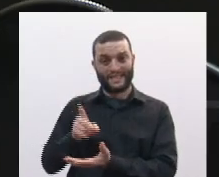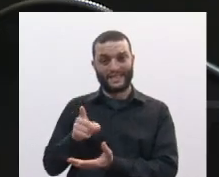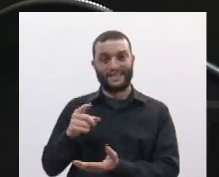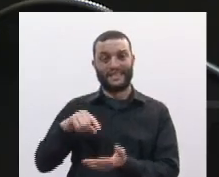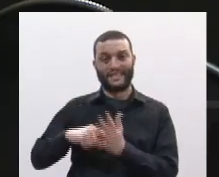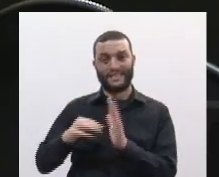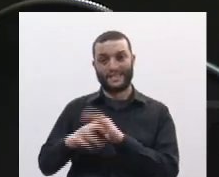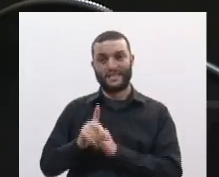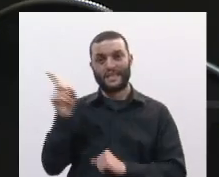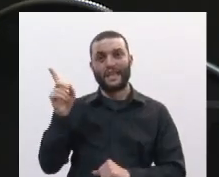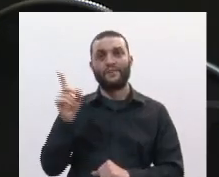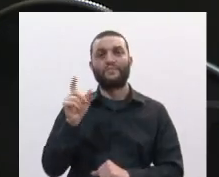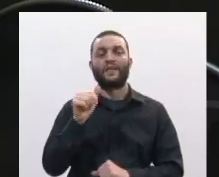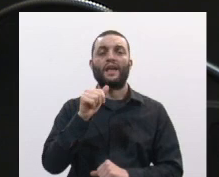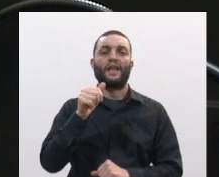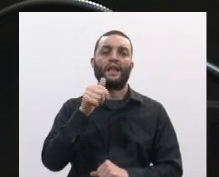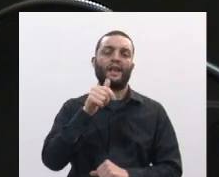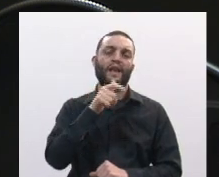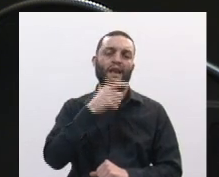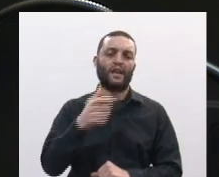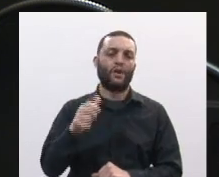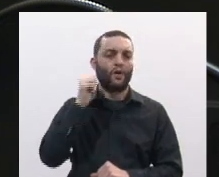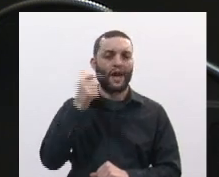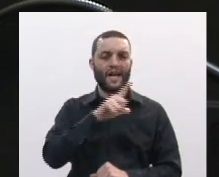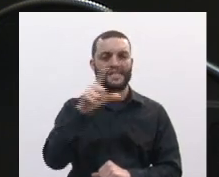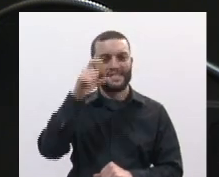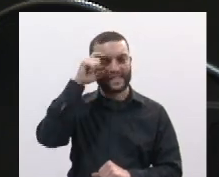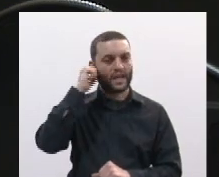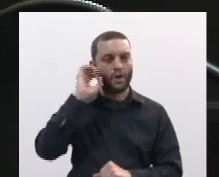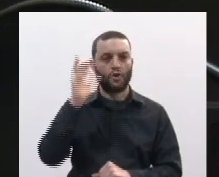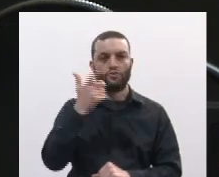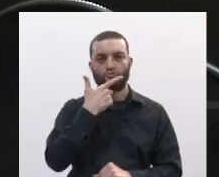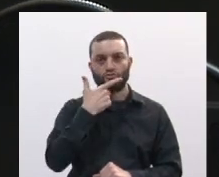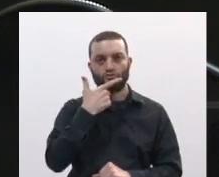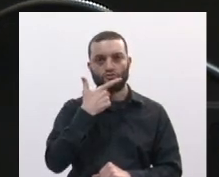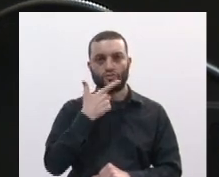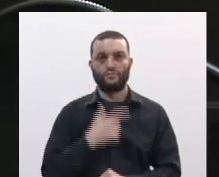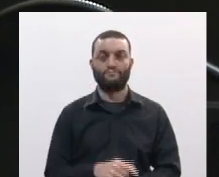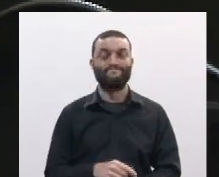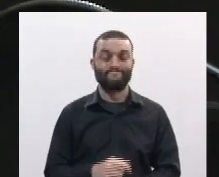natal en Río Gallegos. Yo quiero hacer algunos recuerdos,